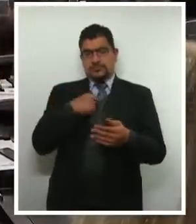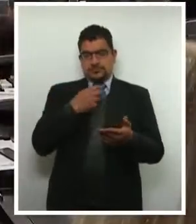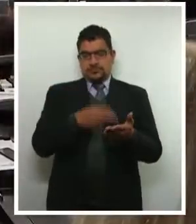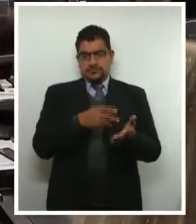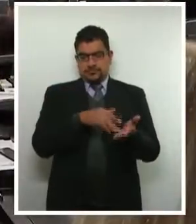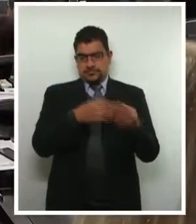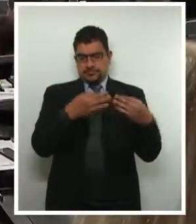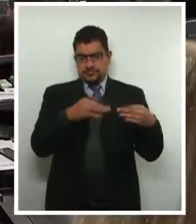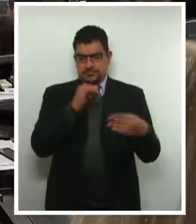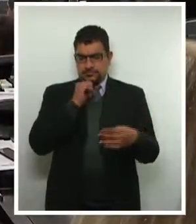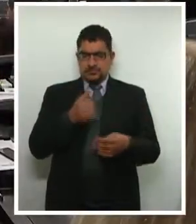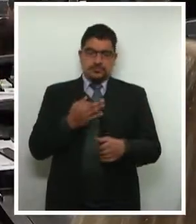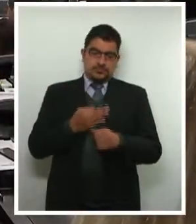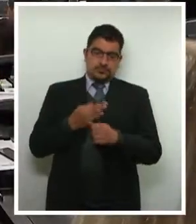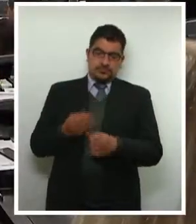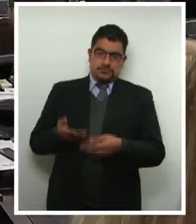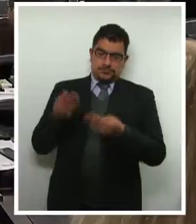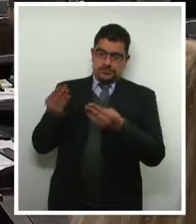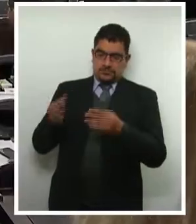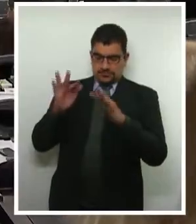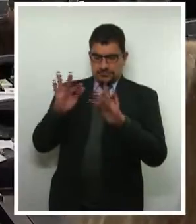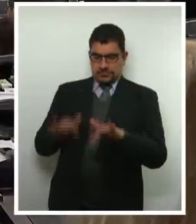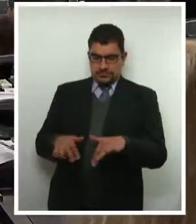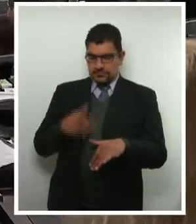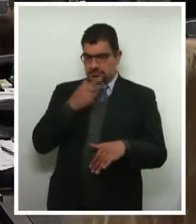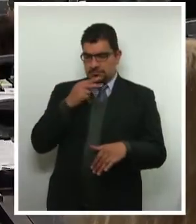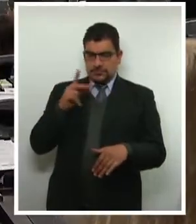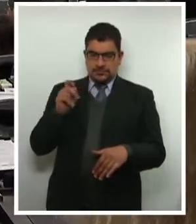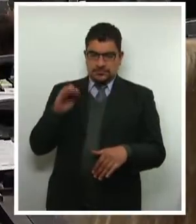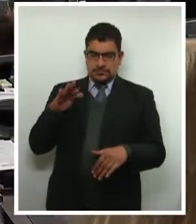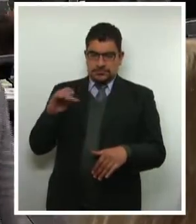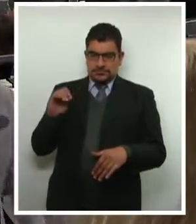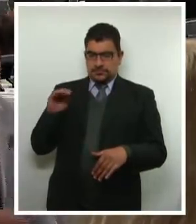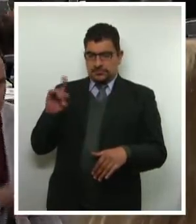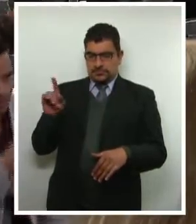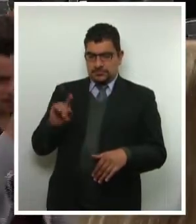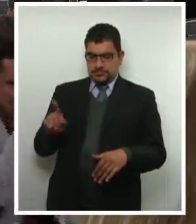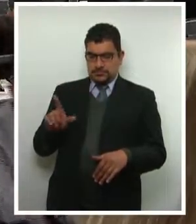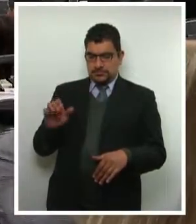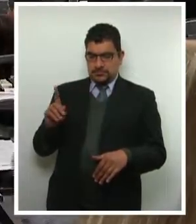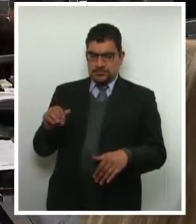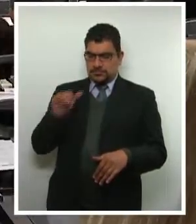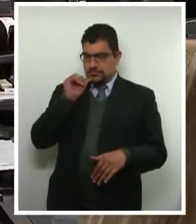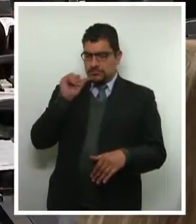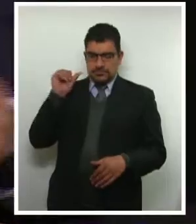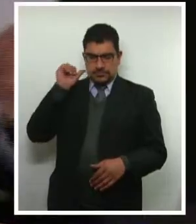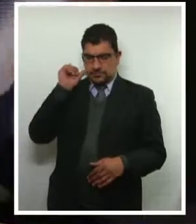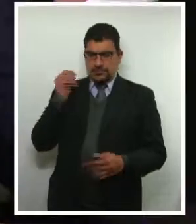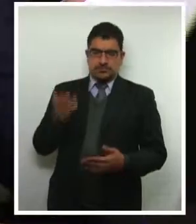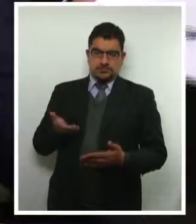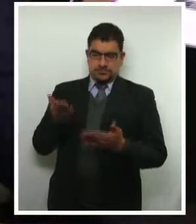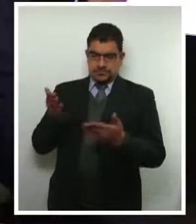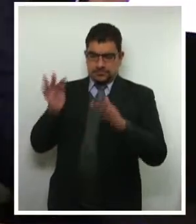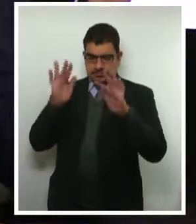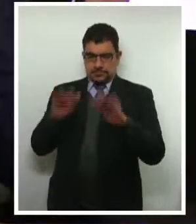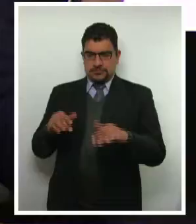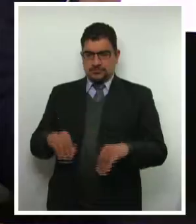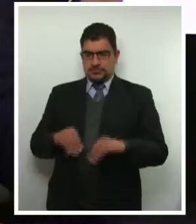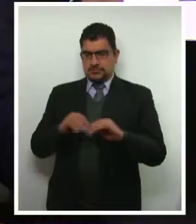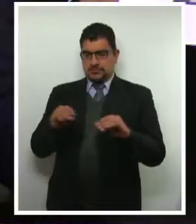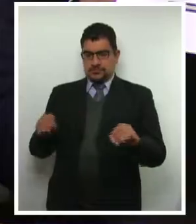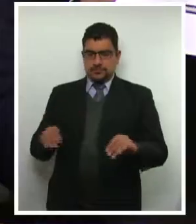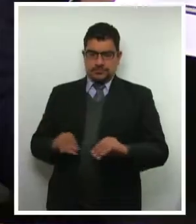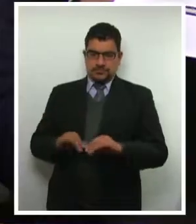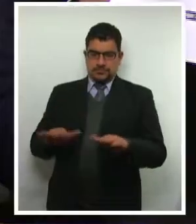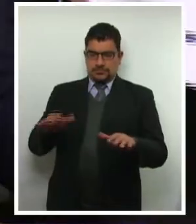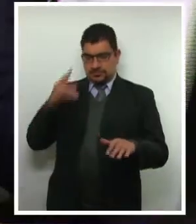El documento al cual le dio lectura el diputado Porfirio Muñoz Ledo el día de ayer está publicado en la